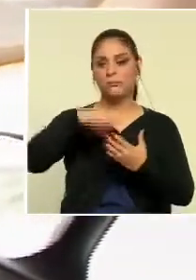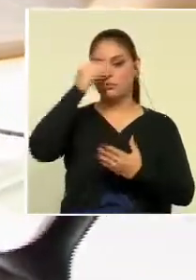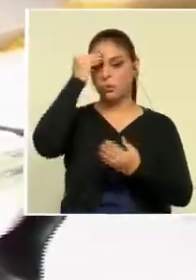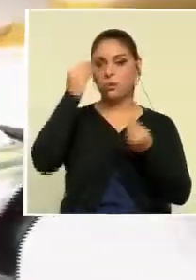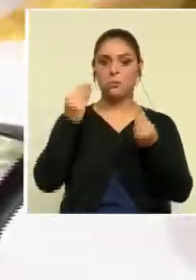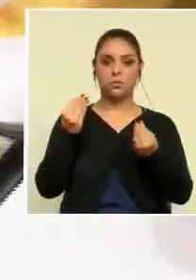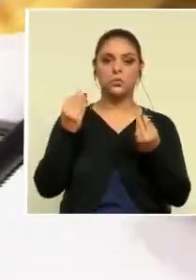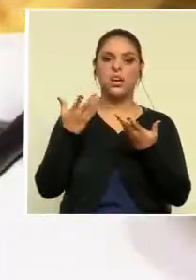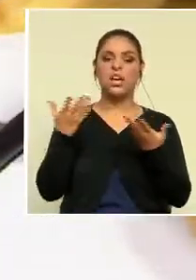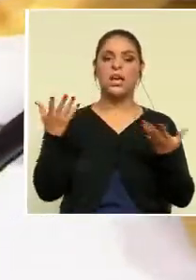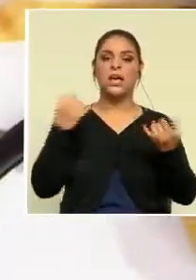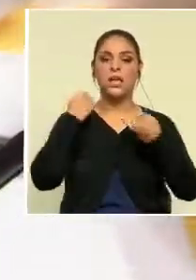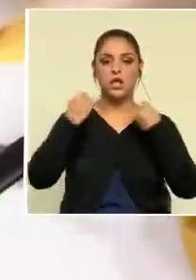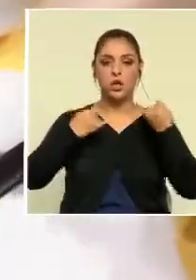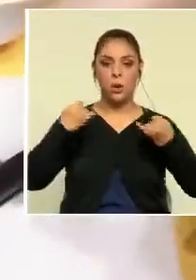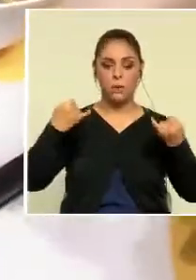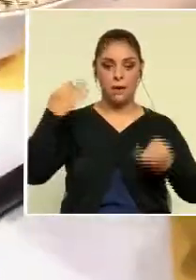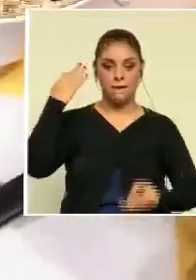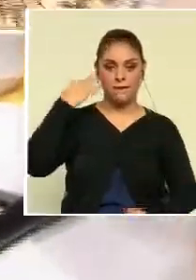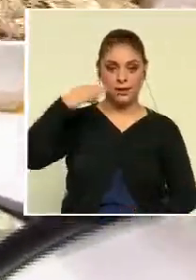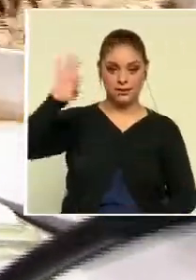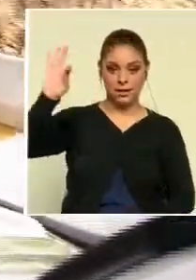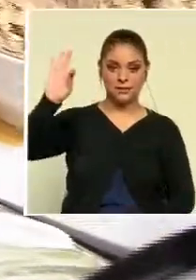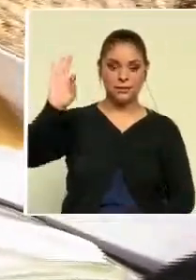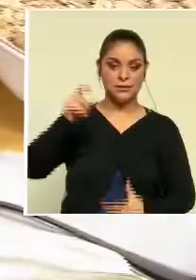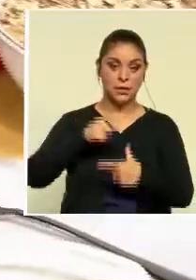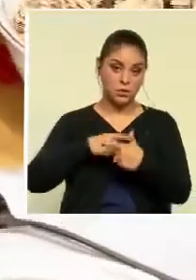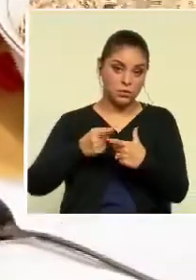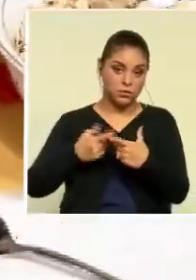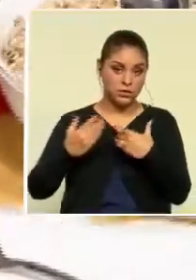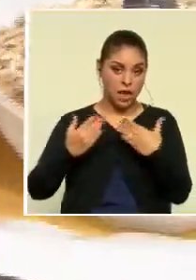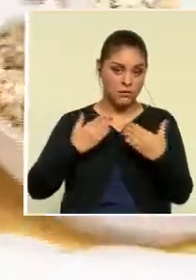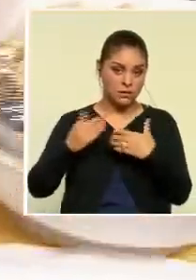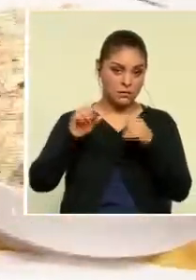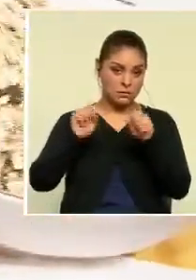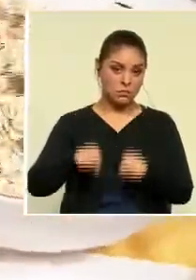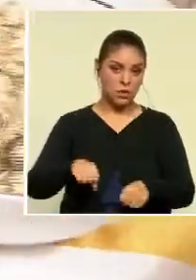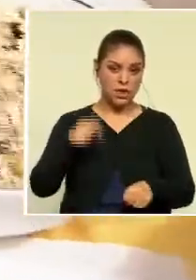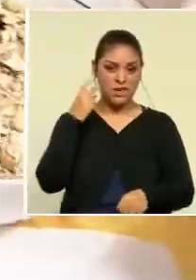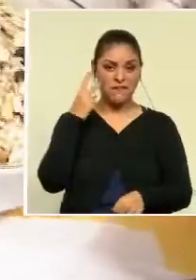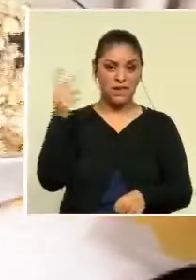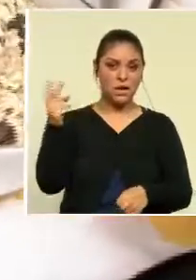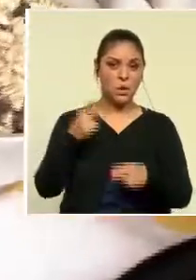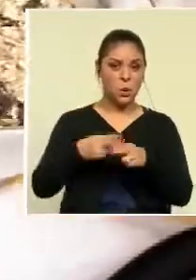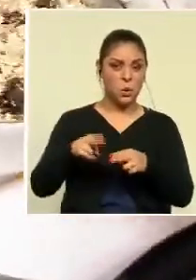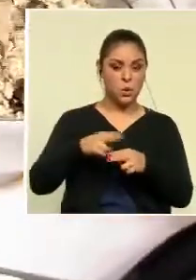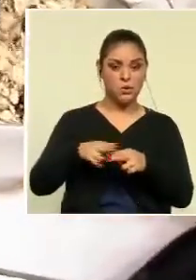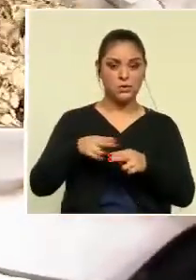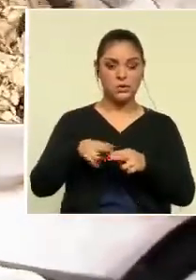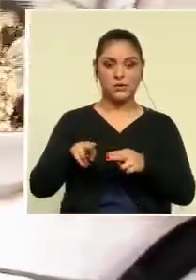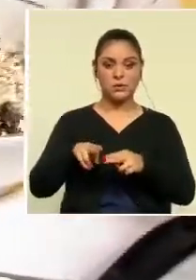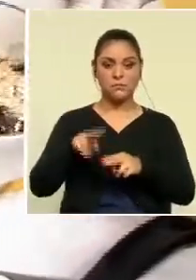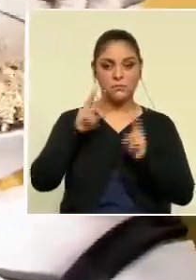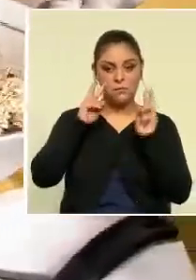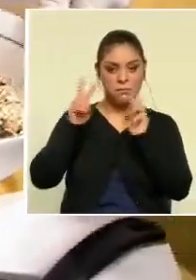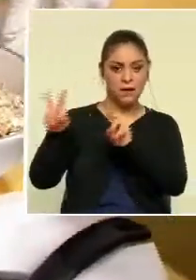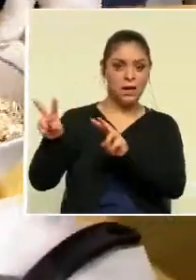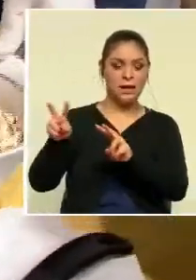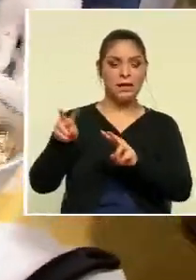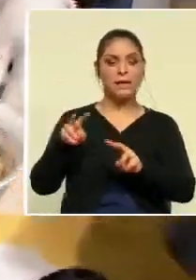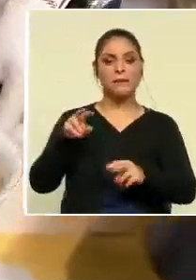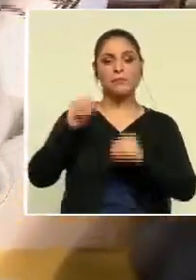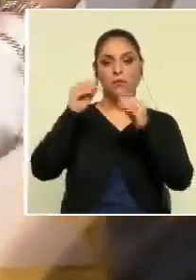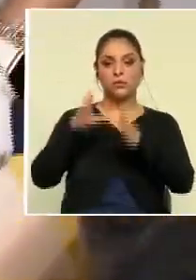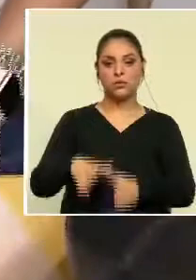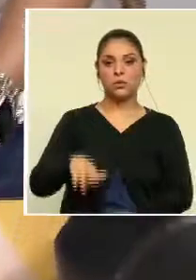francés entonces quizás lo podríamos ir a ver un platito un momentito a la profesora natalia